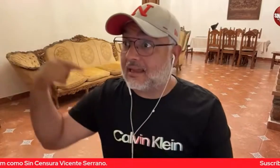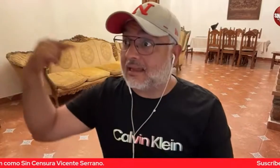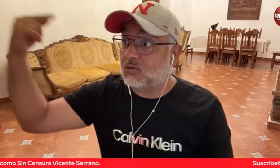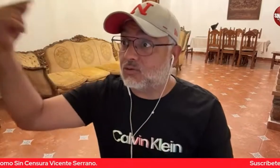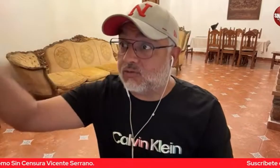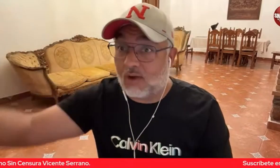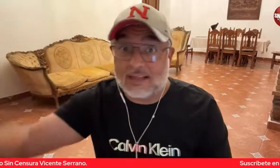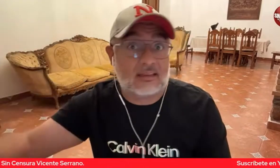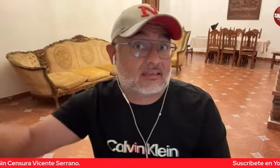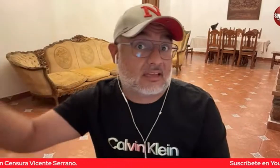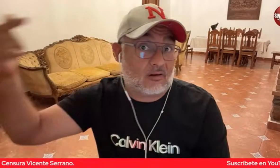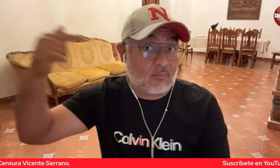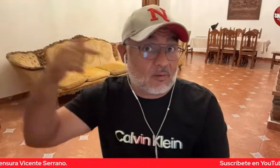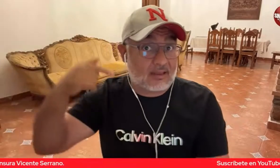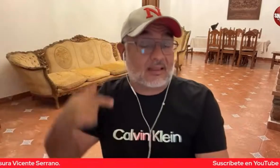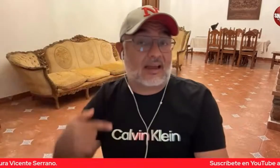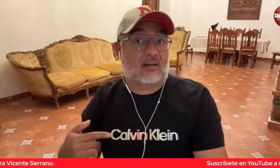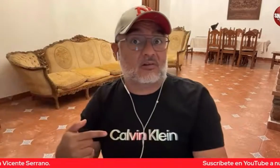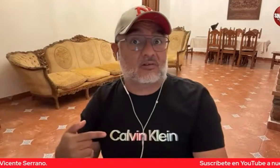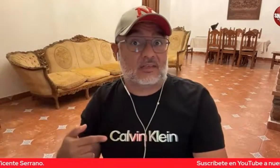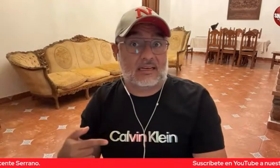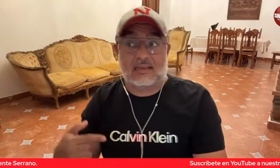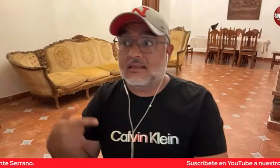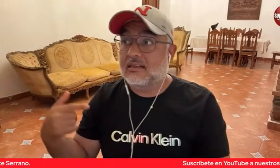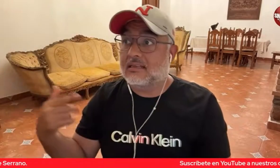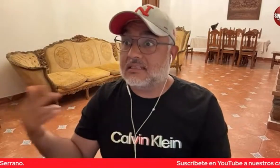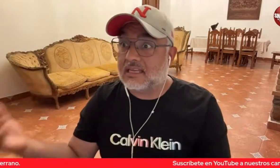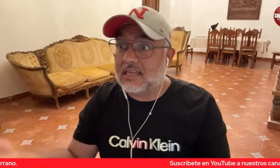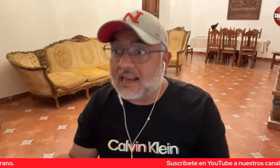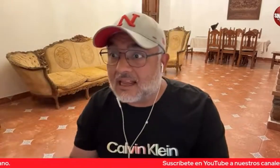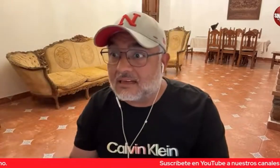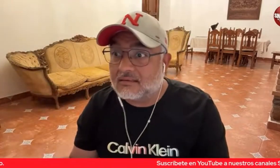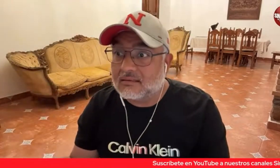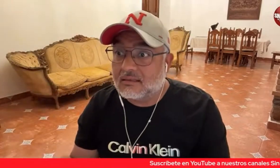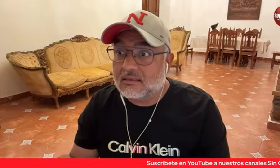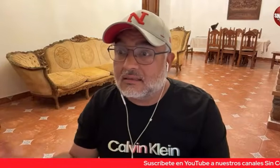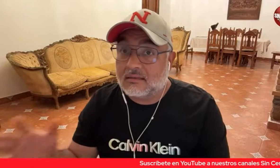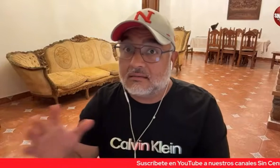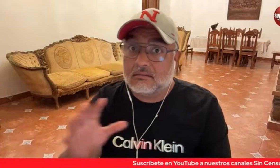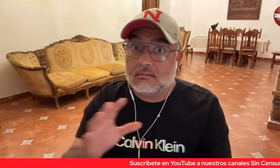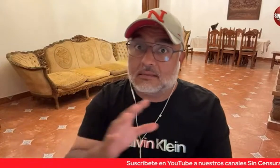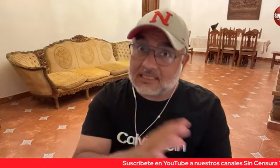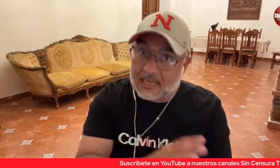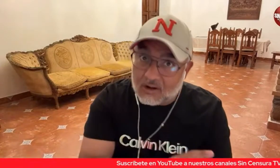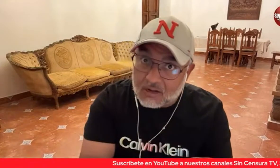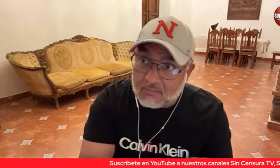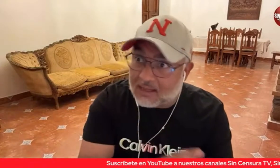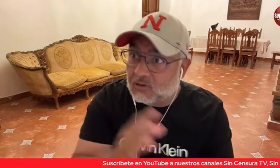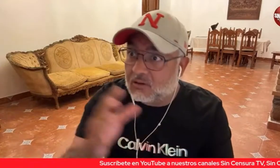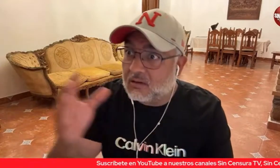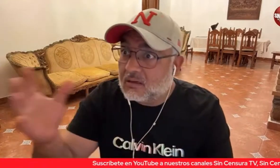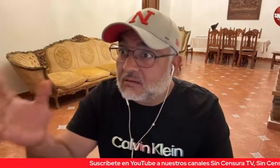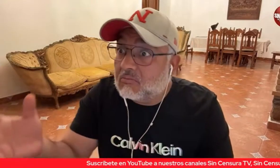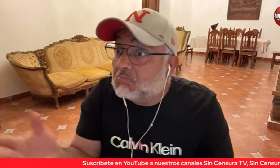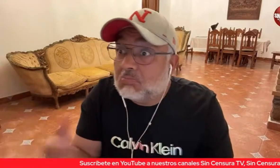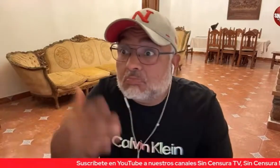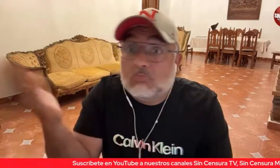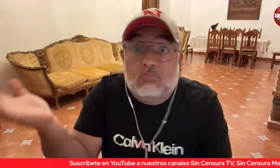asegura que sus fuentes que no puede dar a conocer señalan desde el